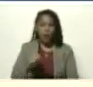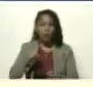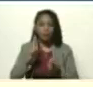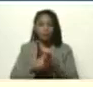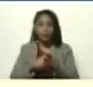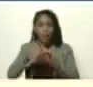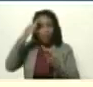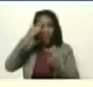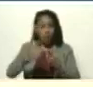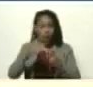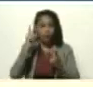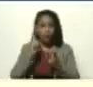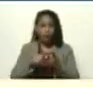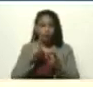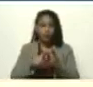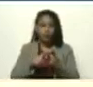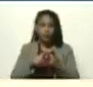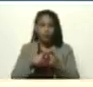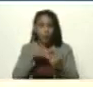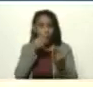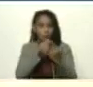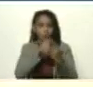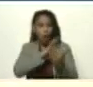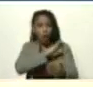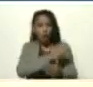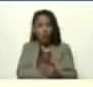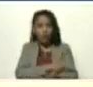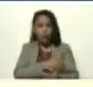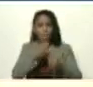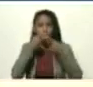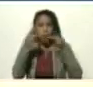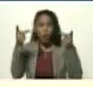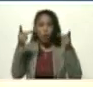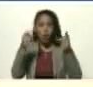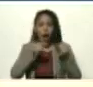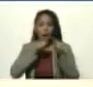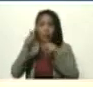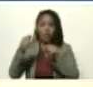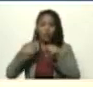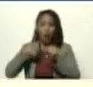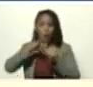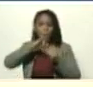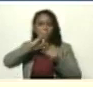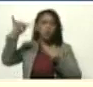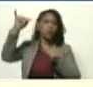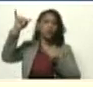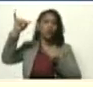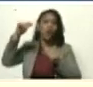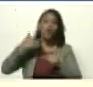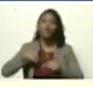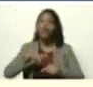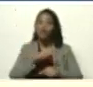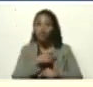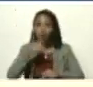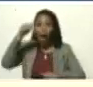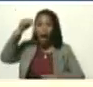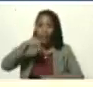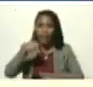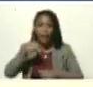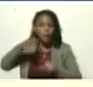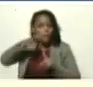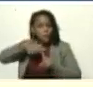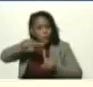y militares, a atacar la fuerza pública. Así lo denuncio. Nosotros estamos detrás de esos